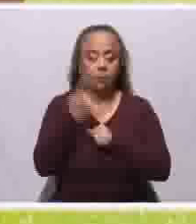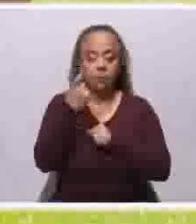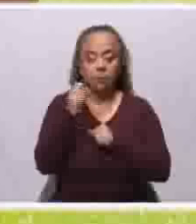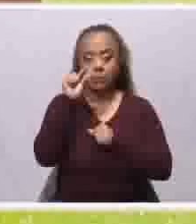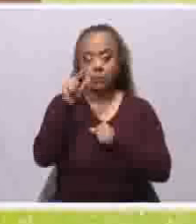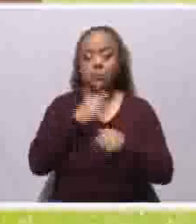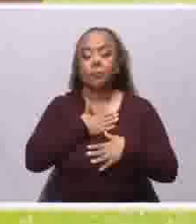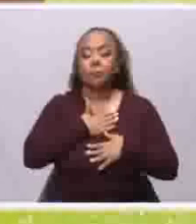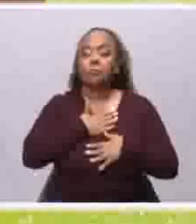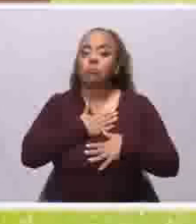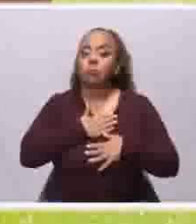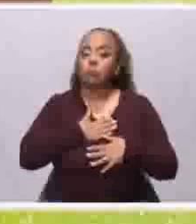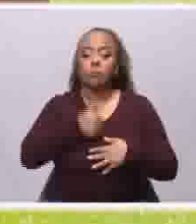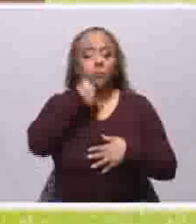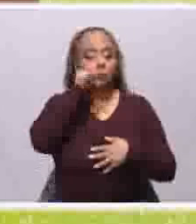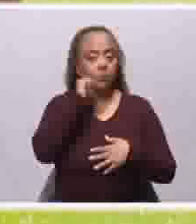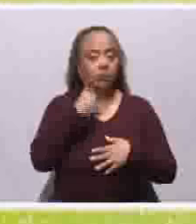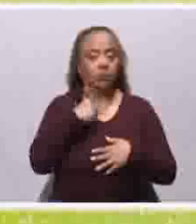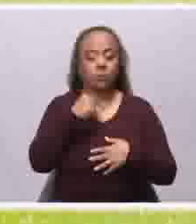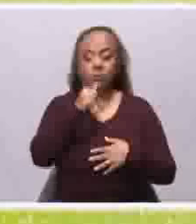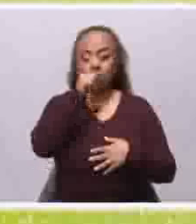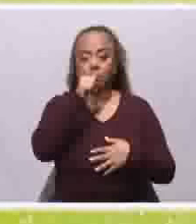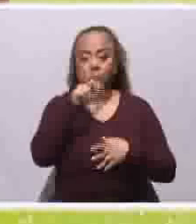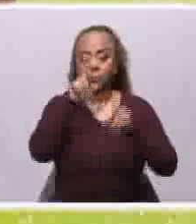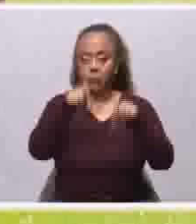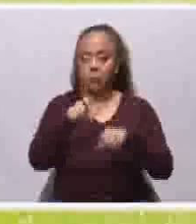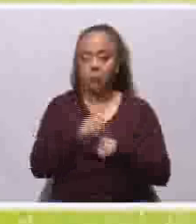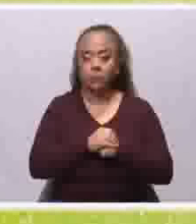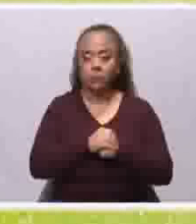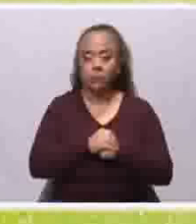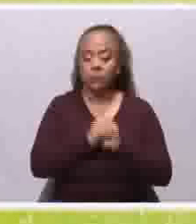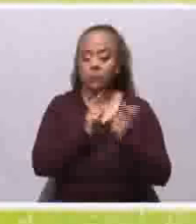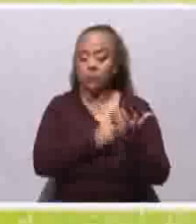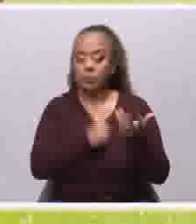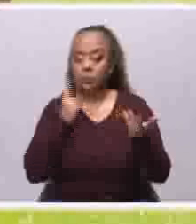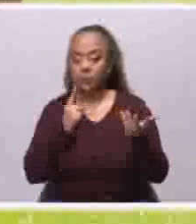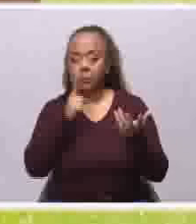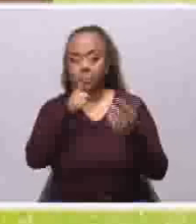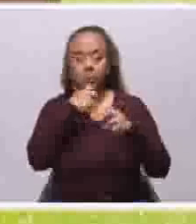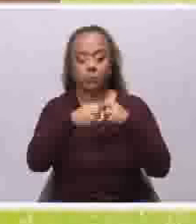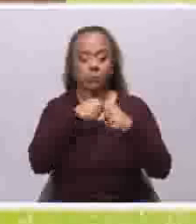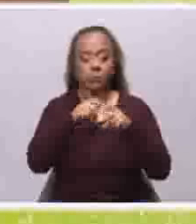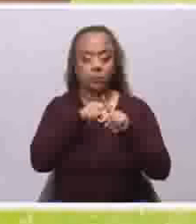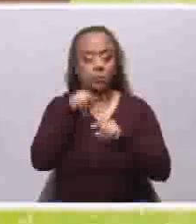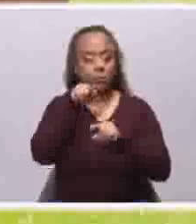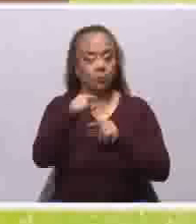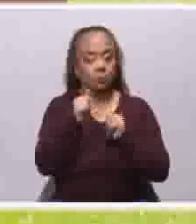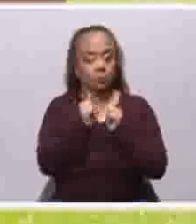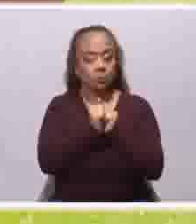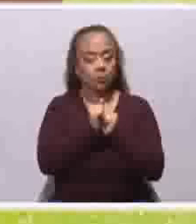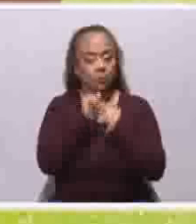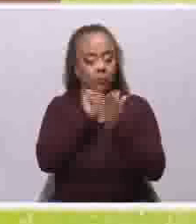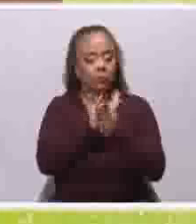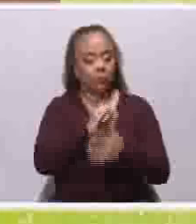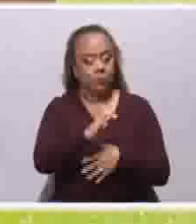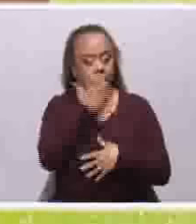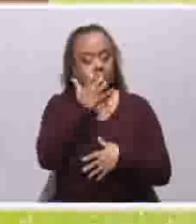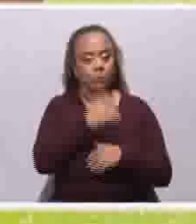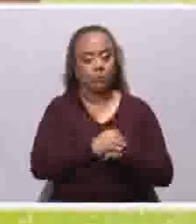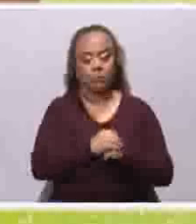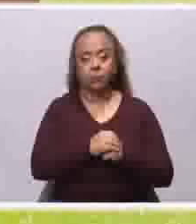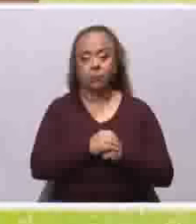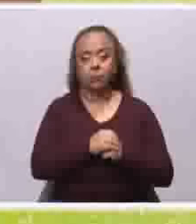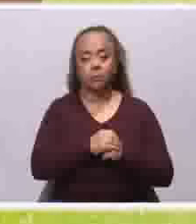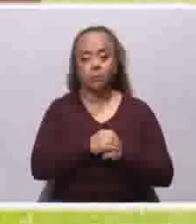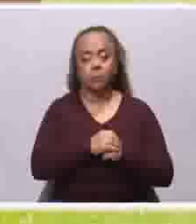poco la tranquilidad ayer incluso yo el cel tuvo que que apartarlo de una de una bronca Pero él con ese punto honor y con esa bravura